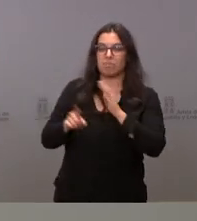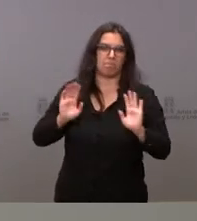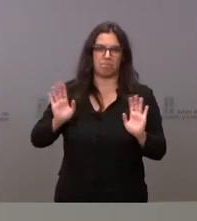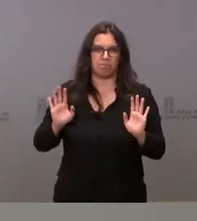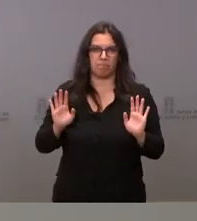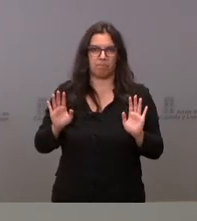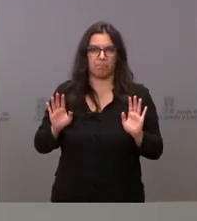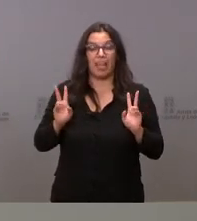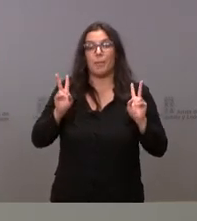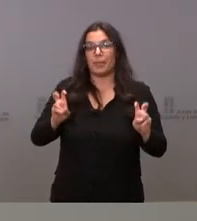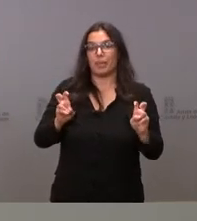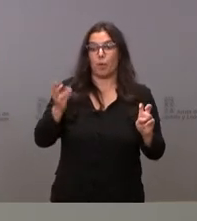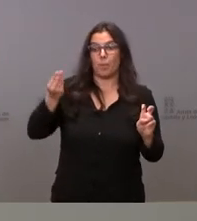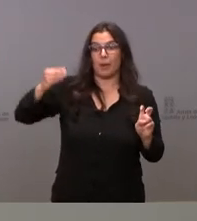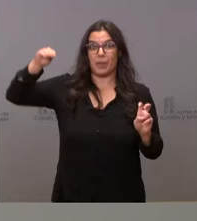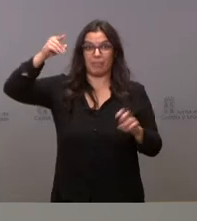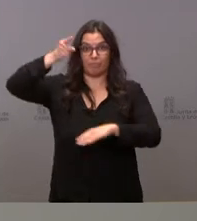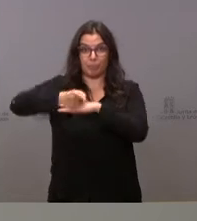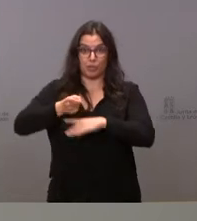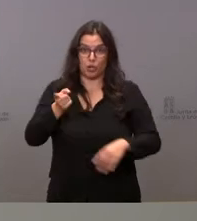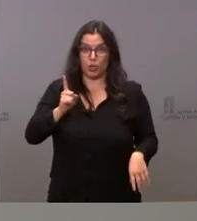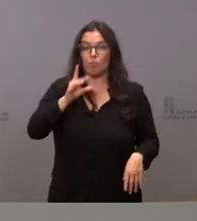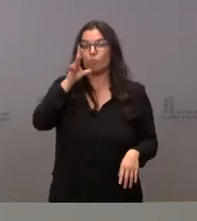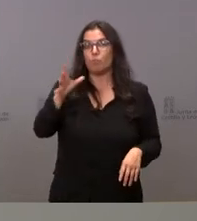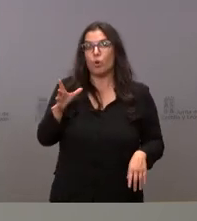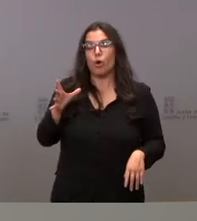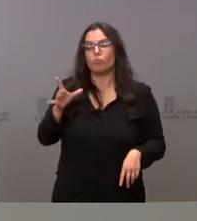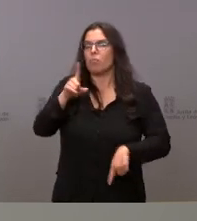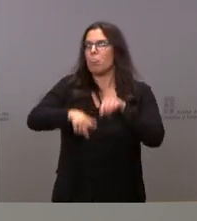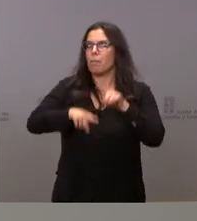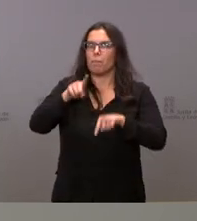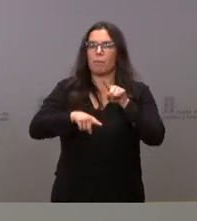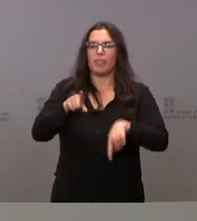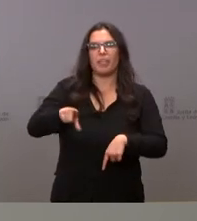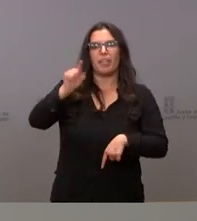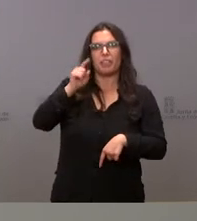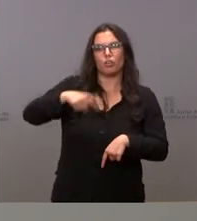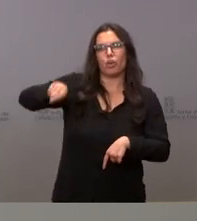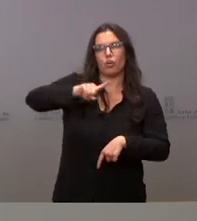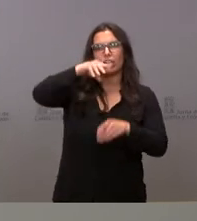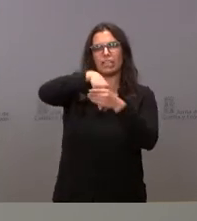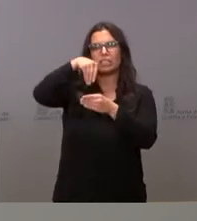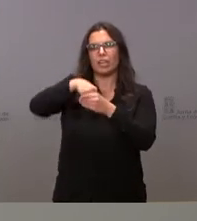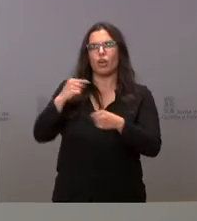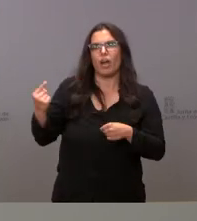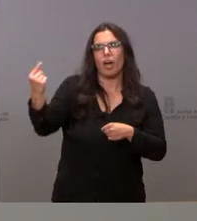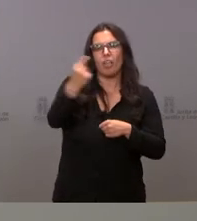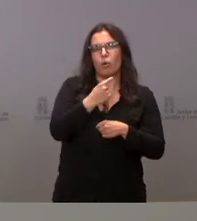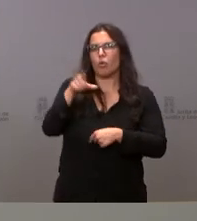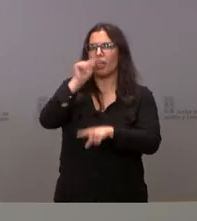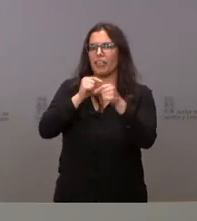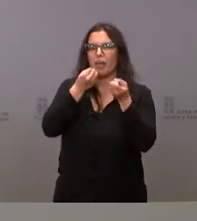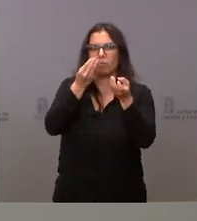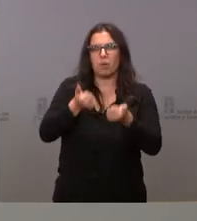añaden inicialmente mayores obligaciones de publicar porque se deja a la decisión de los órganos de gobierno de cada una de las entidades locales,